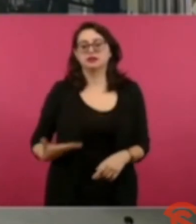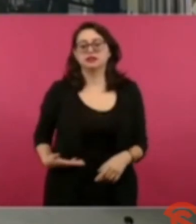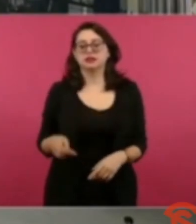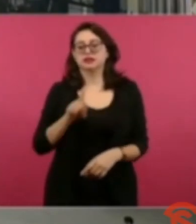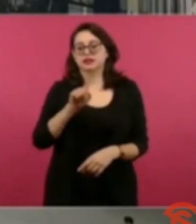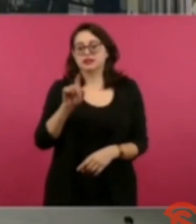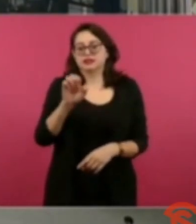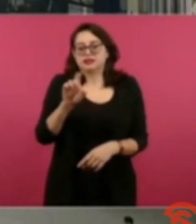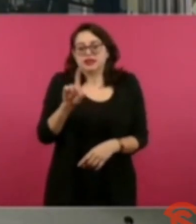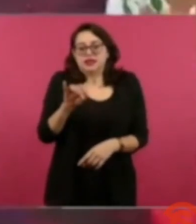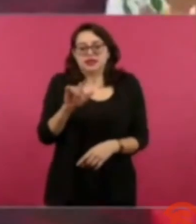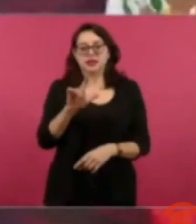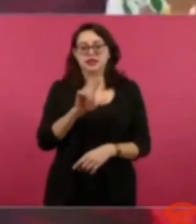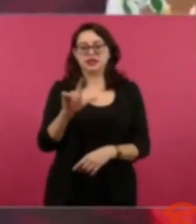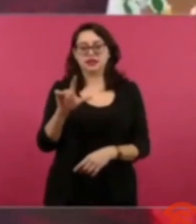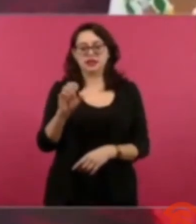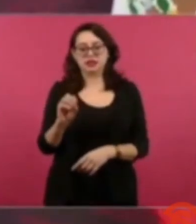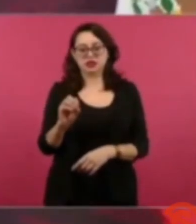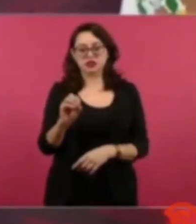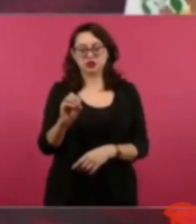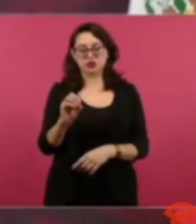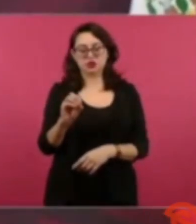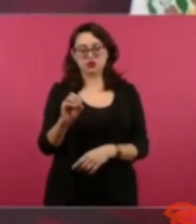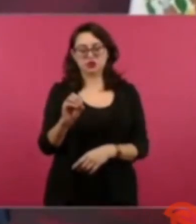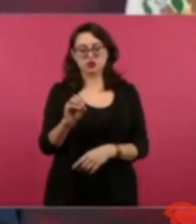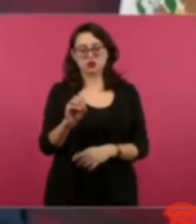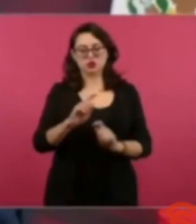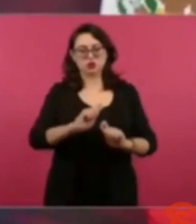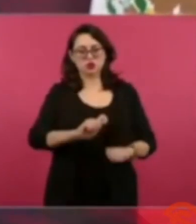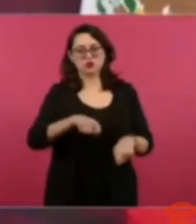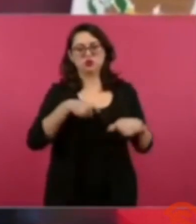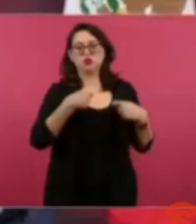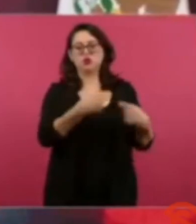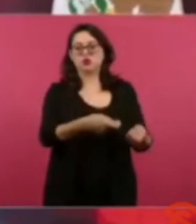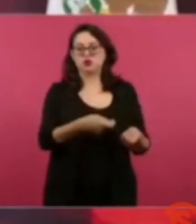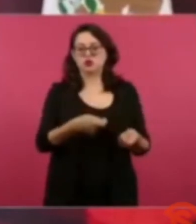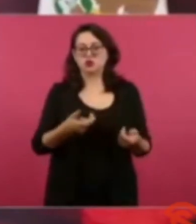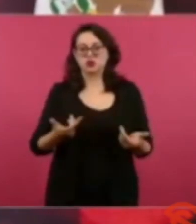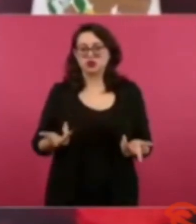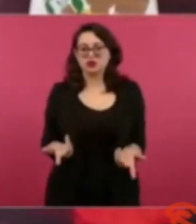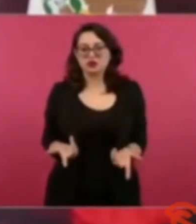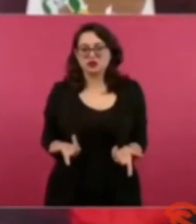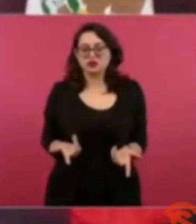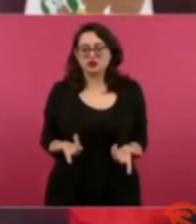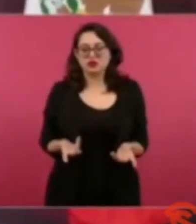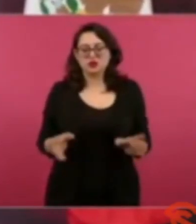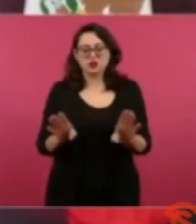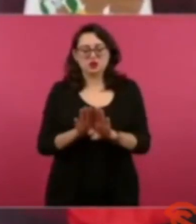Antes se había llevado a cabo todo el movimiento ferrocarrilero.